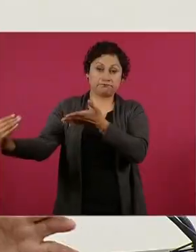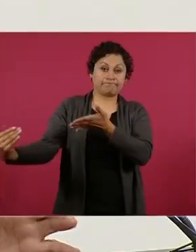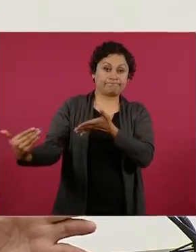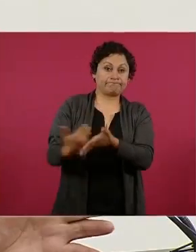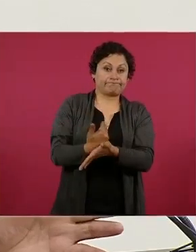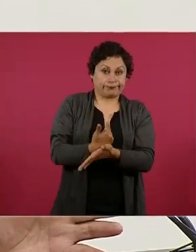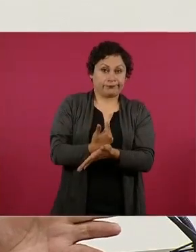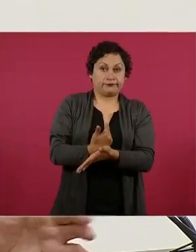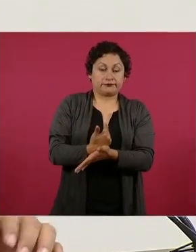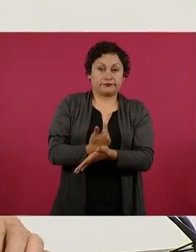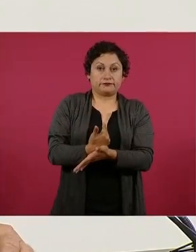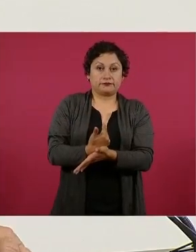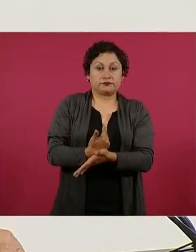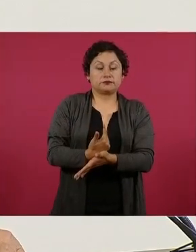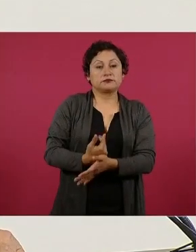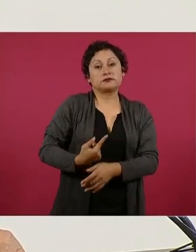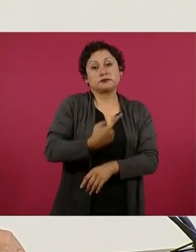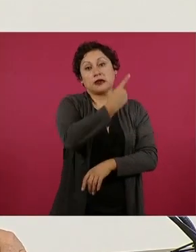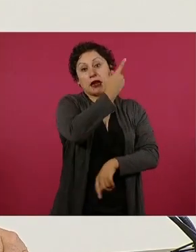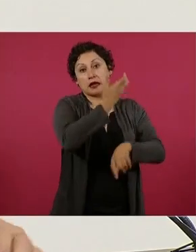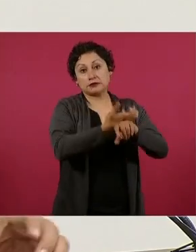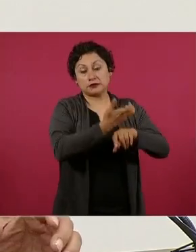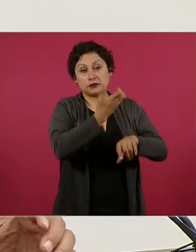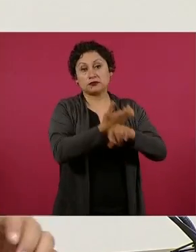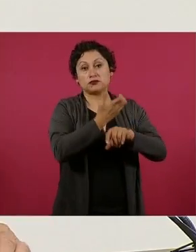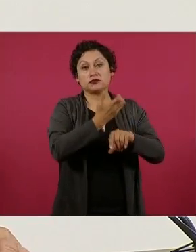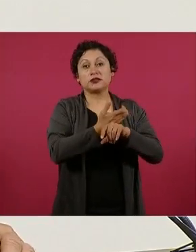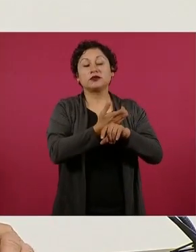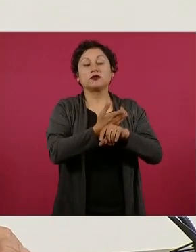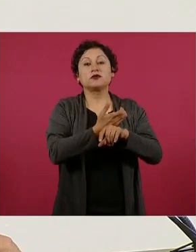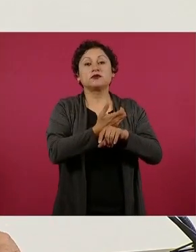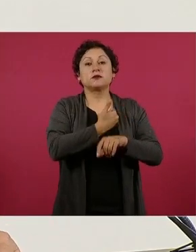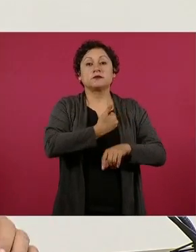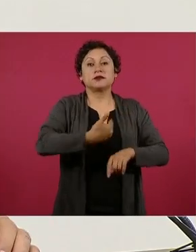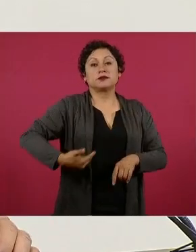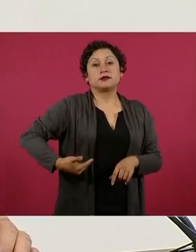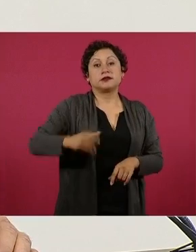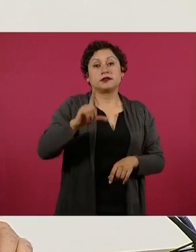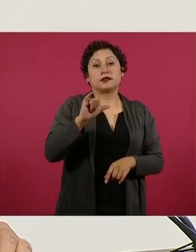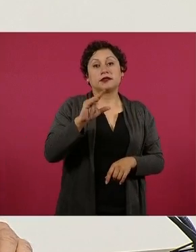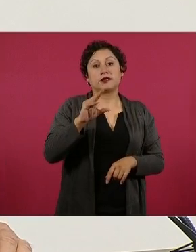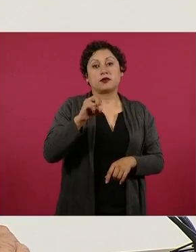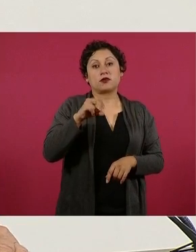y el presidente Lincoln no reconoce a Maximiliano.